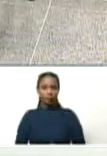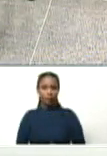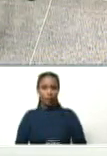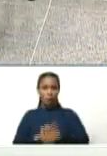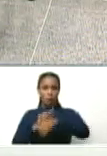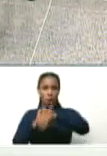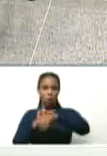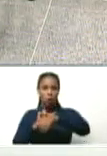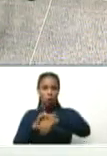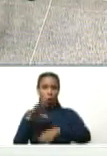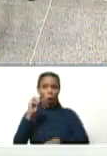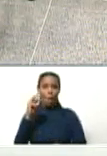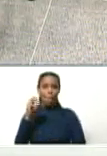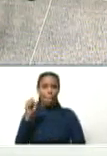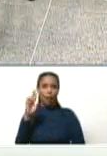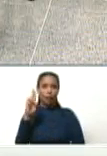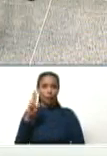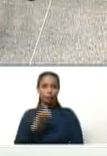doctor Omar Bolívar,